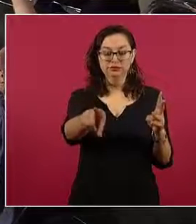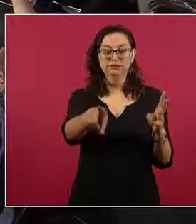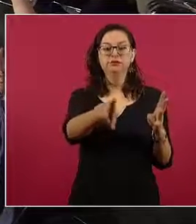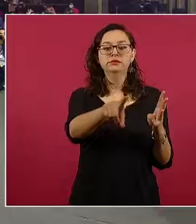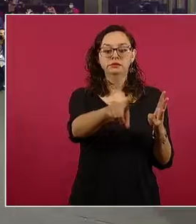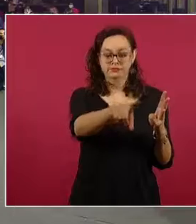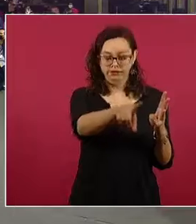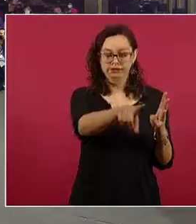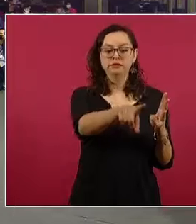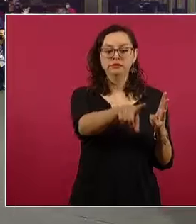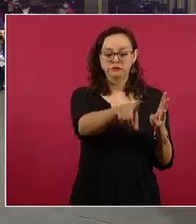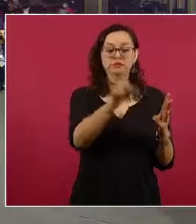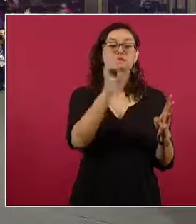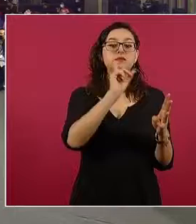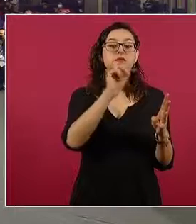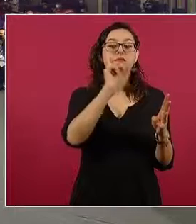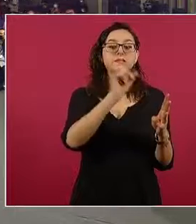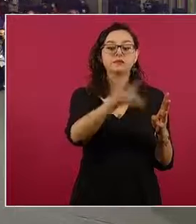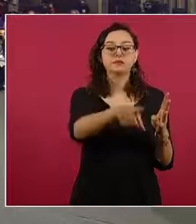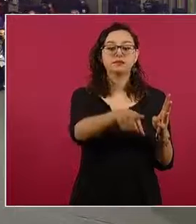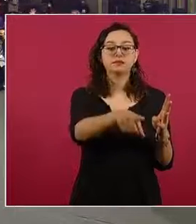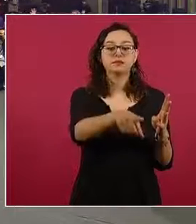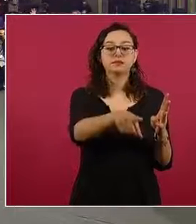así, la compañera